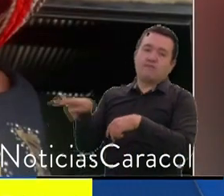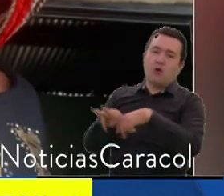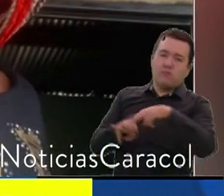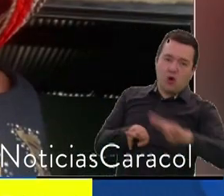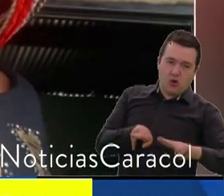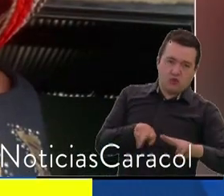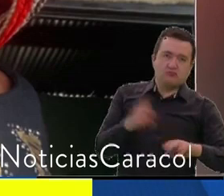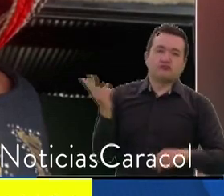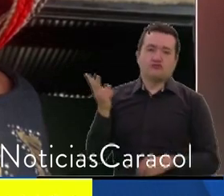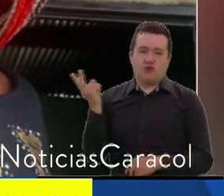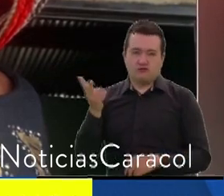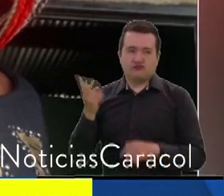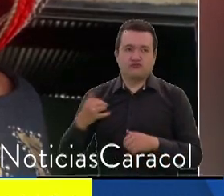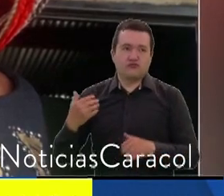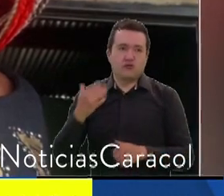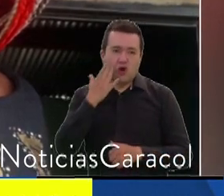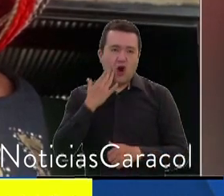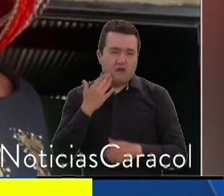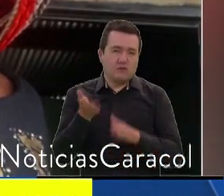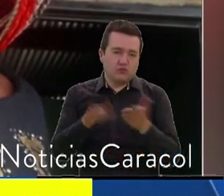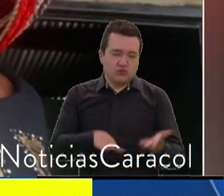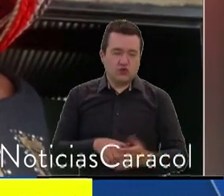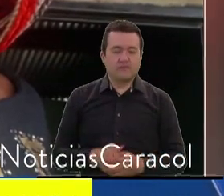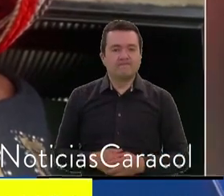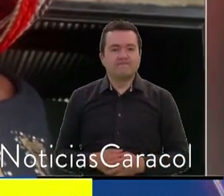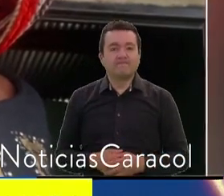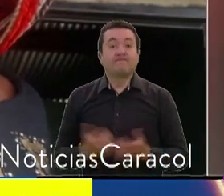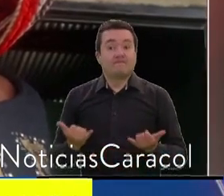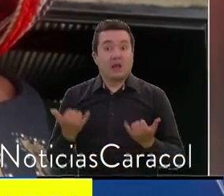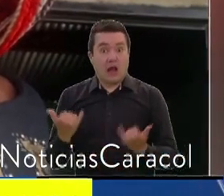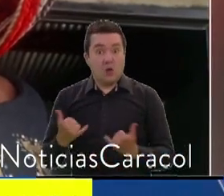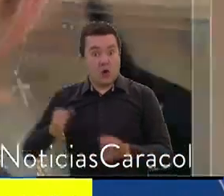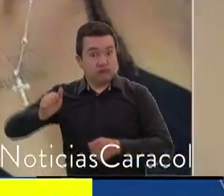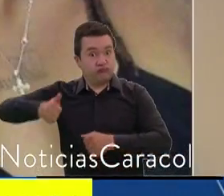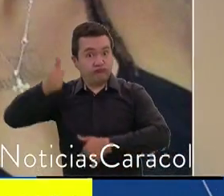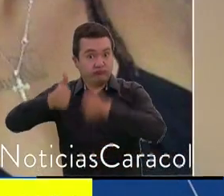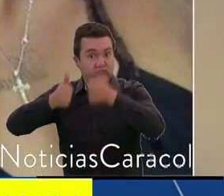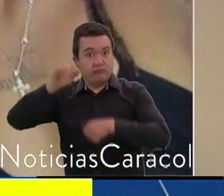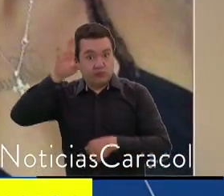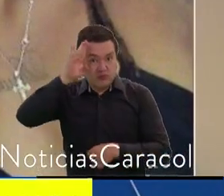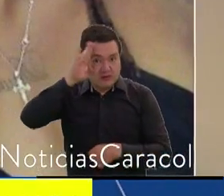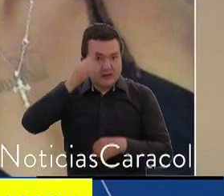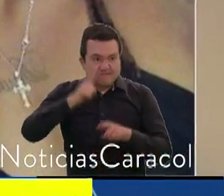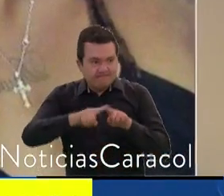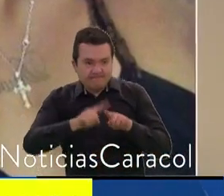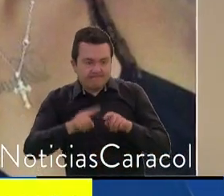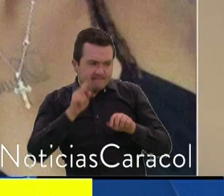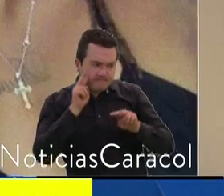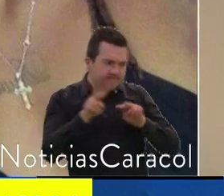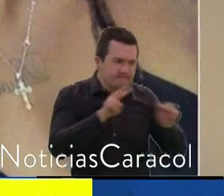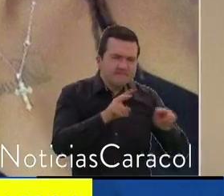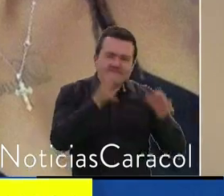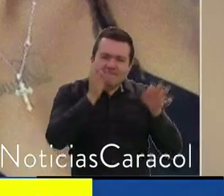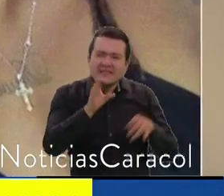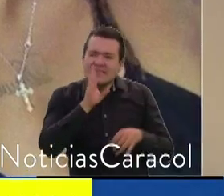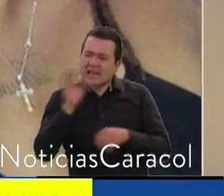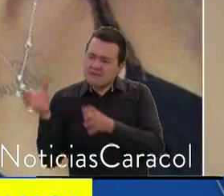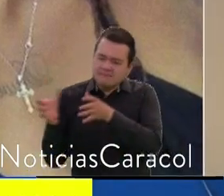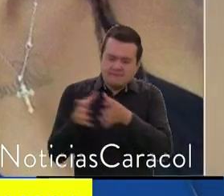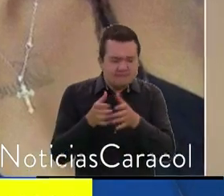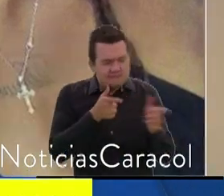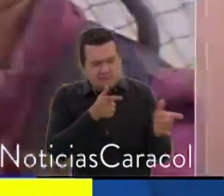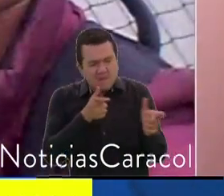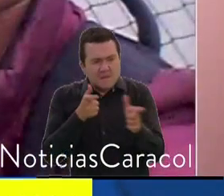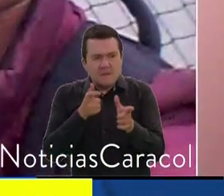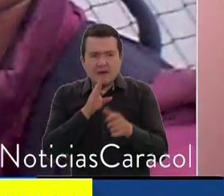jóvenes. Las autoridades tratan de determinar, como les dije, los móviles y autores de este asesinato. La joven de 16 años hacía parte